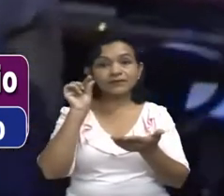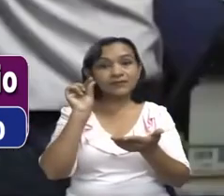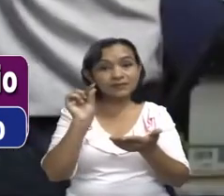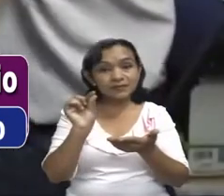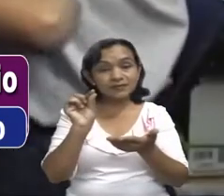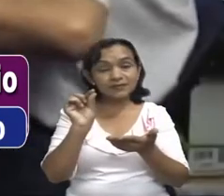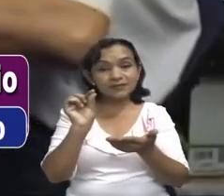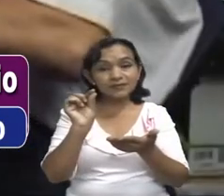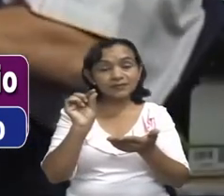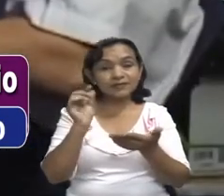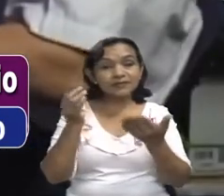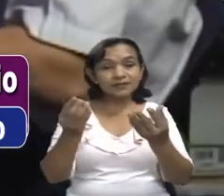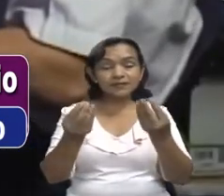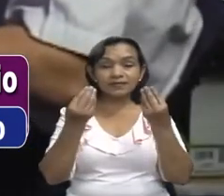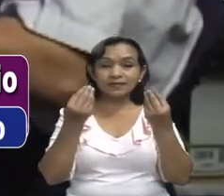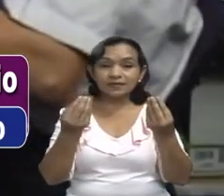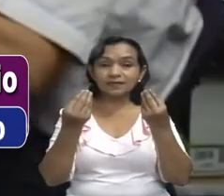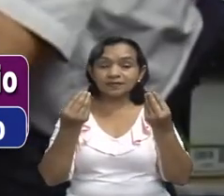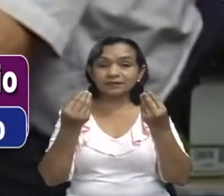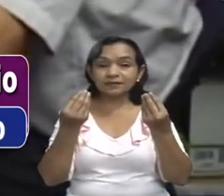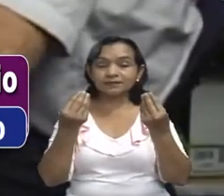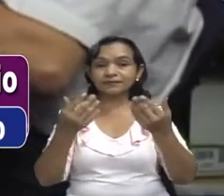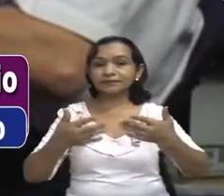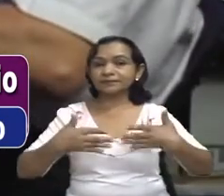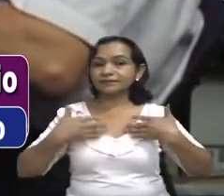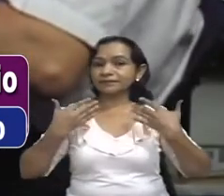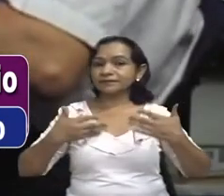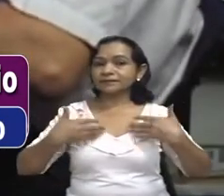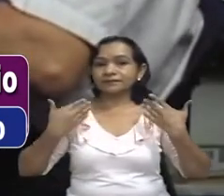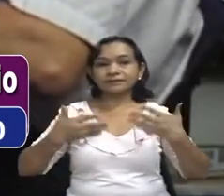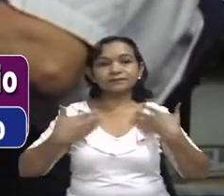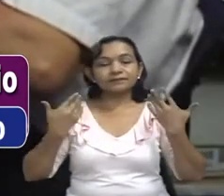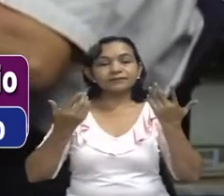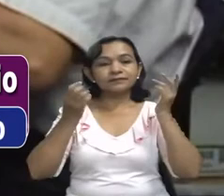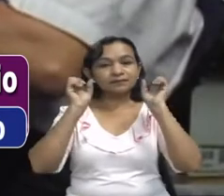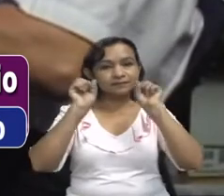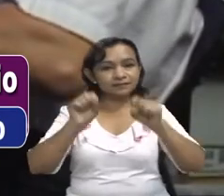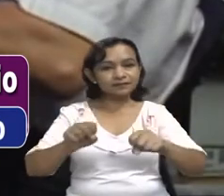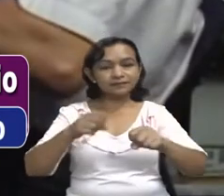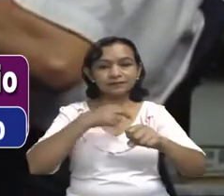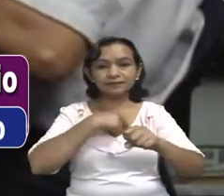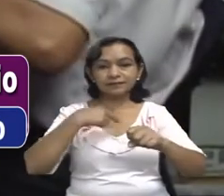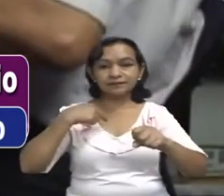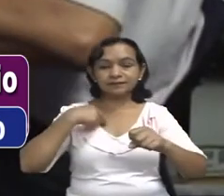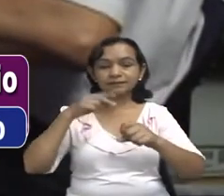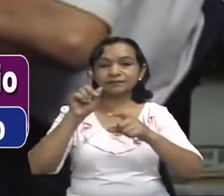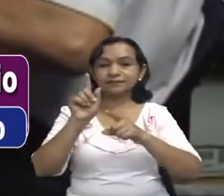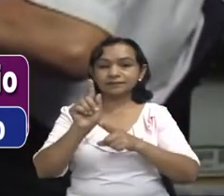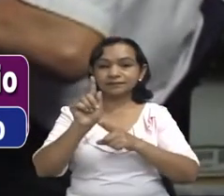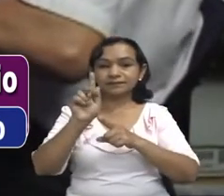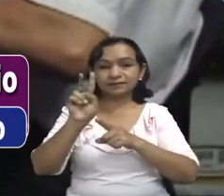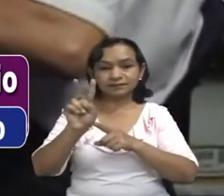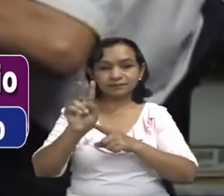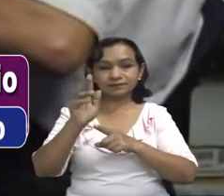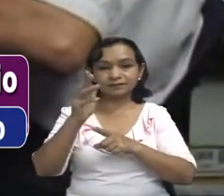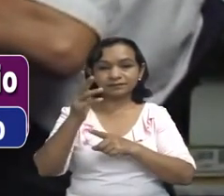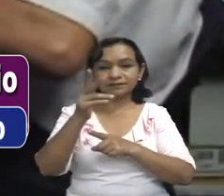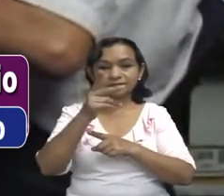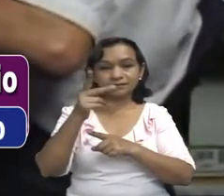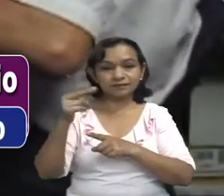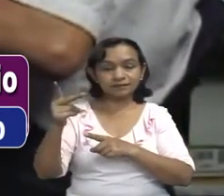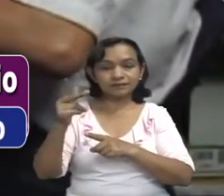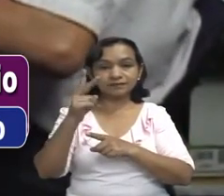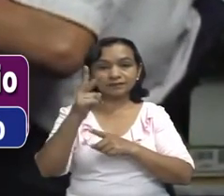pero con mucho entusiasmo, se logró montar el canal, y fue así que salió al aire